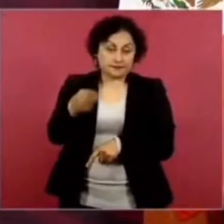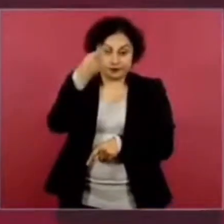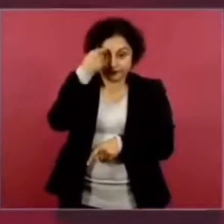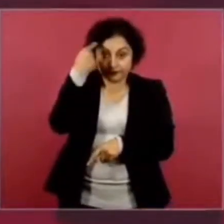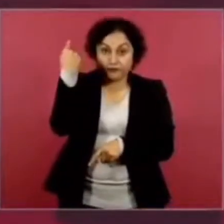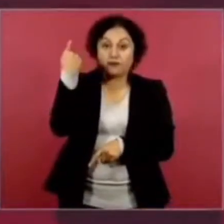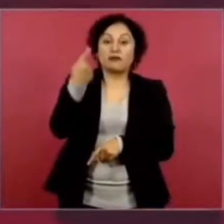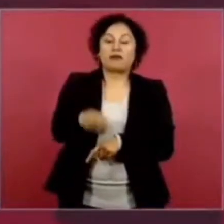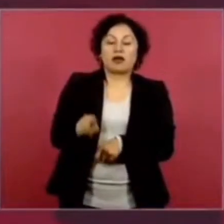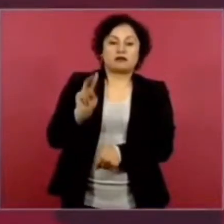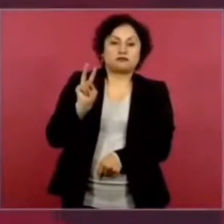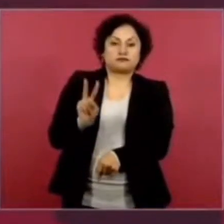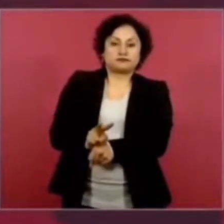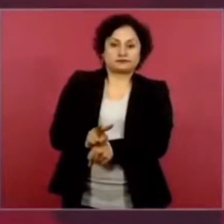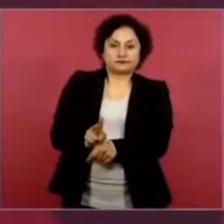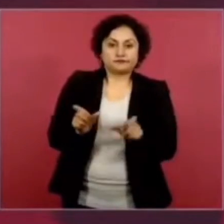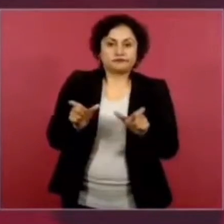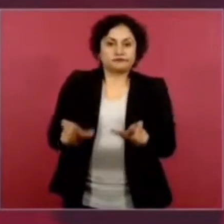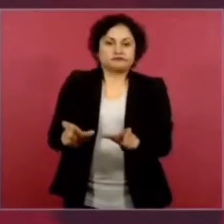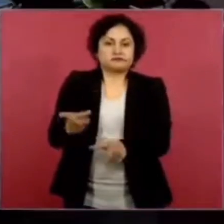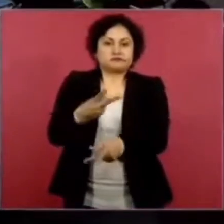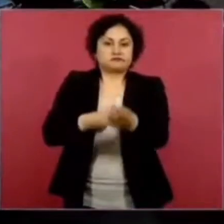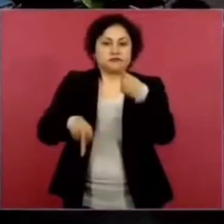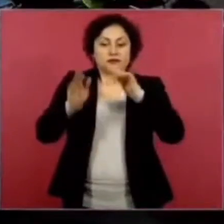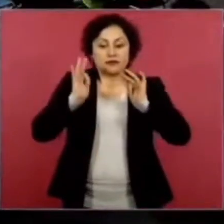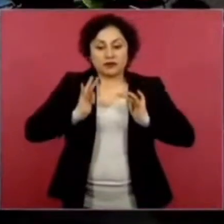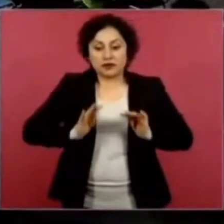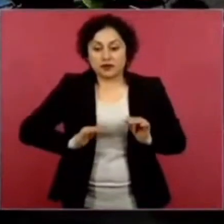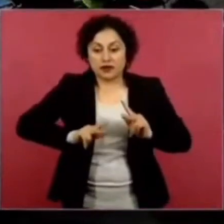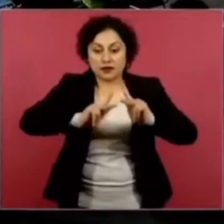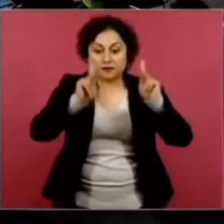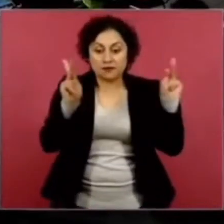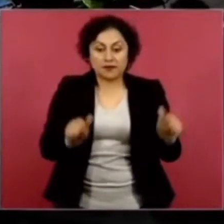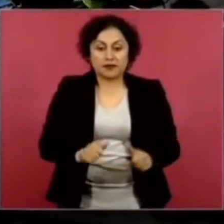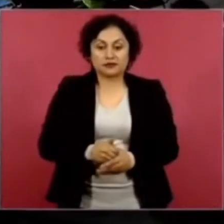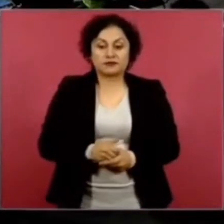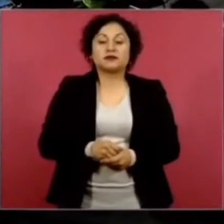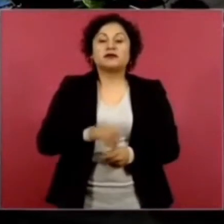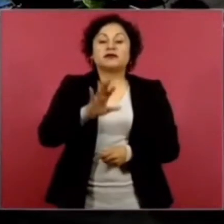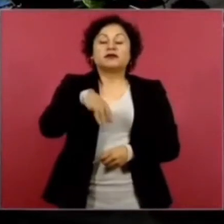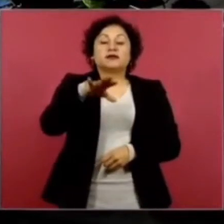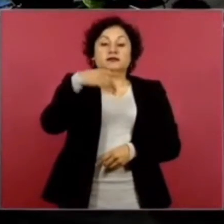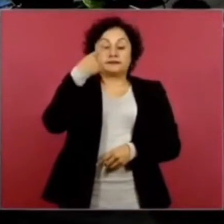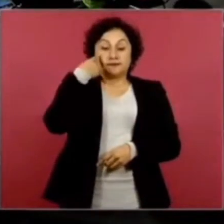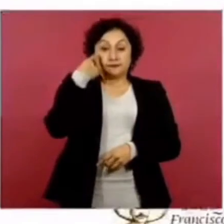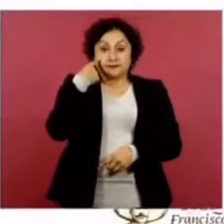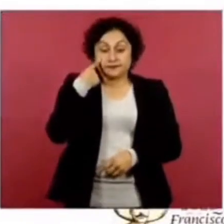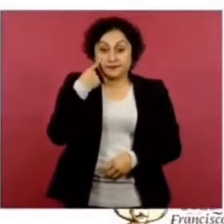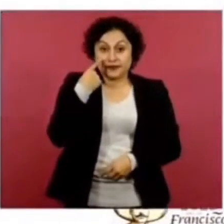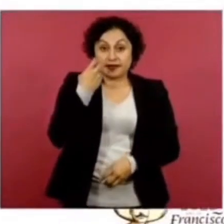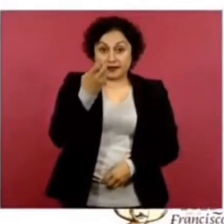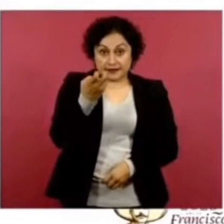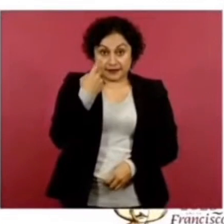garantizar la paz, la tranquilidad. Pero mire, esto es lo que llevamos nosotros,